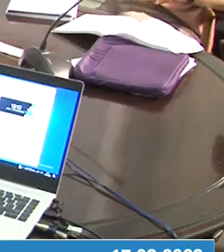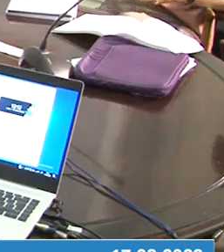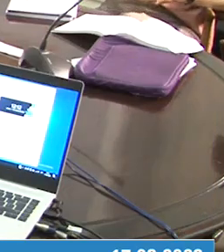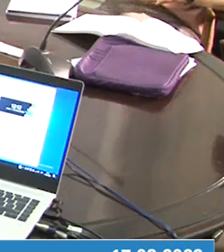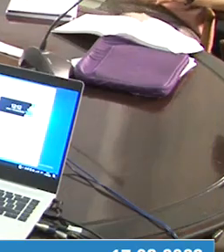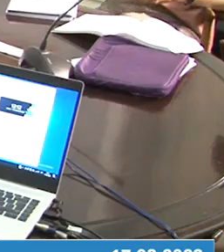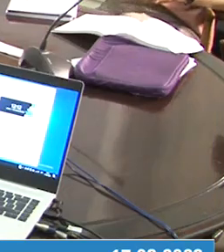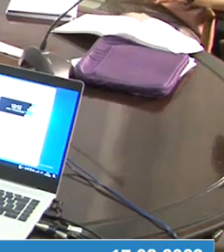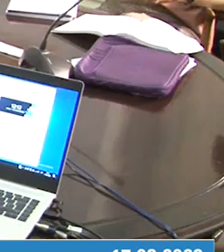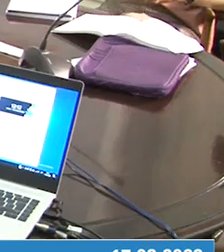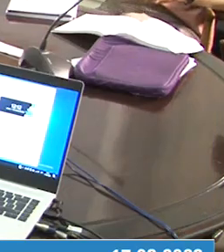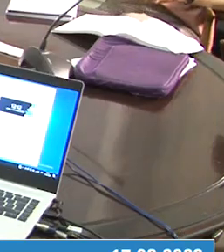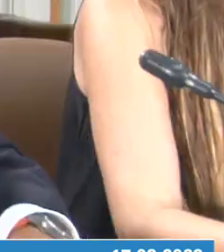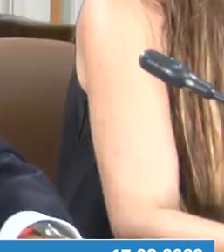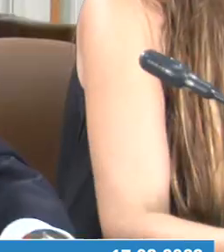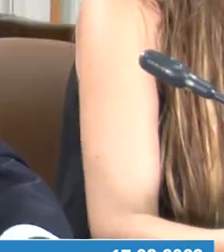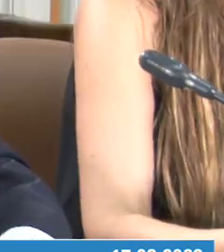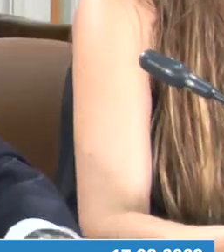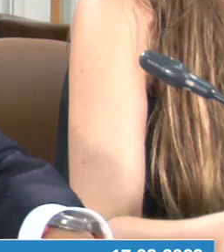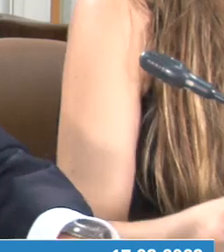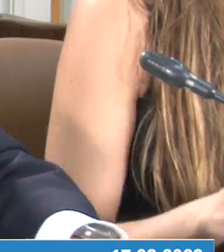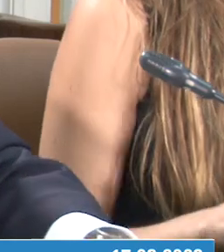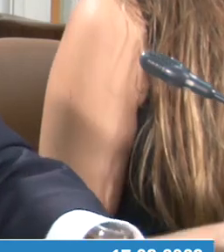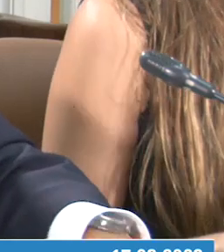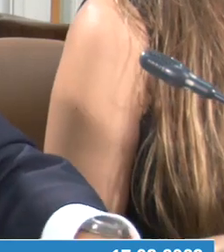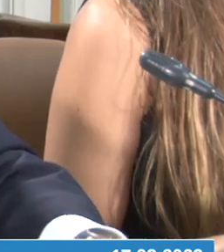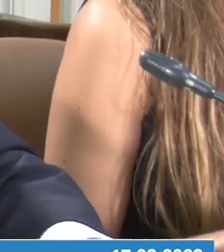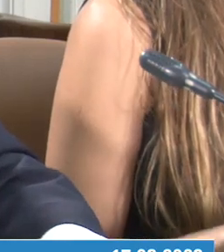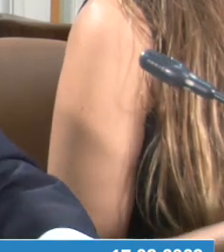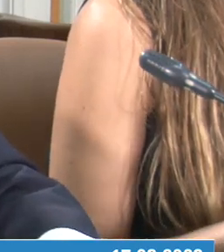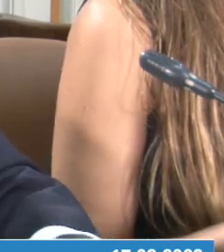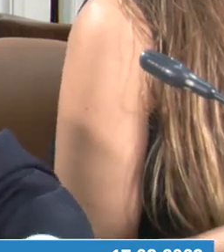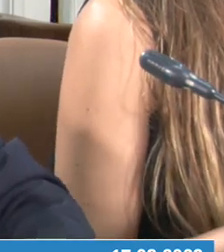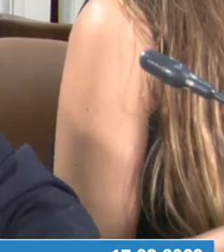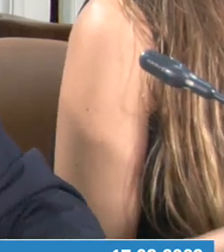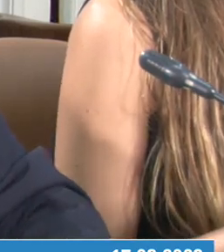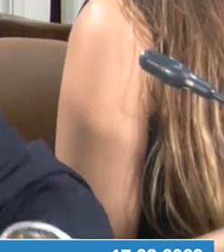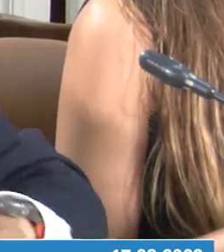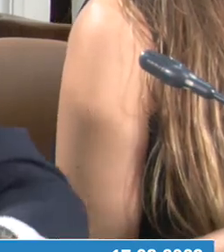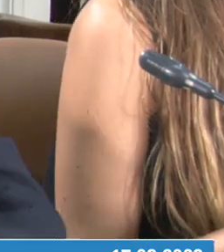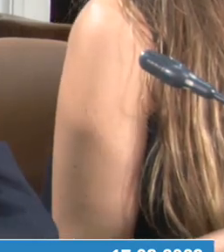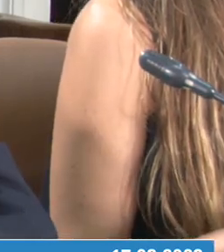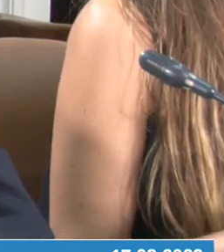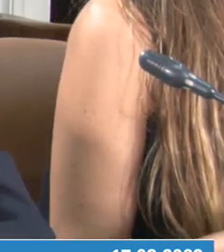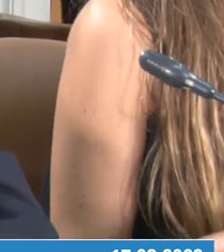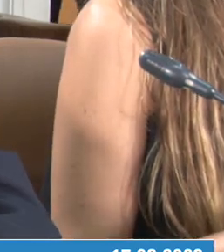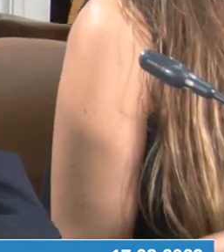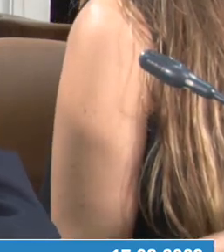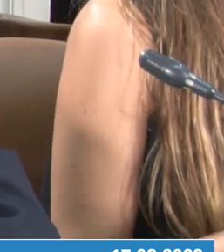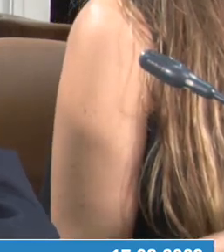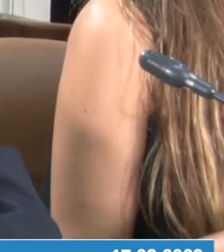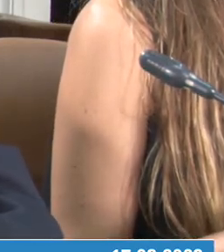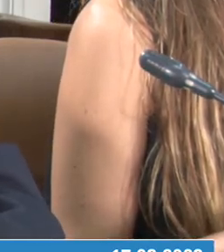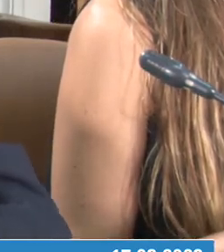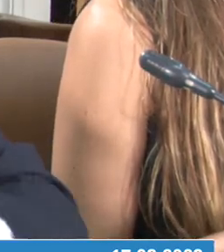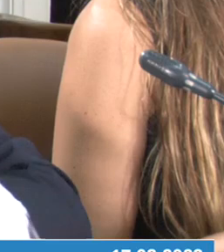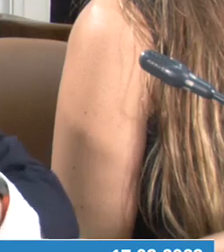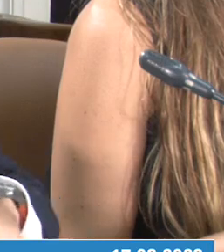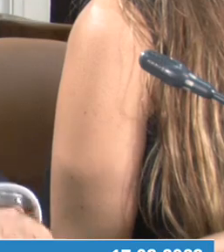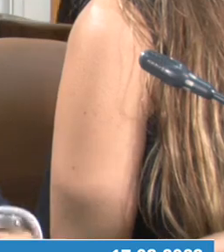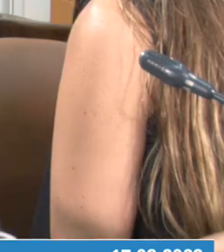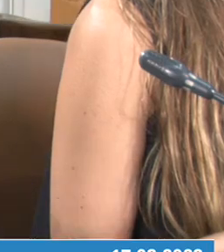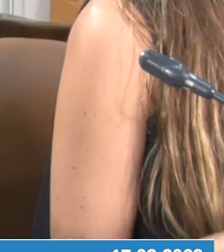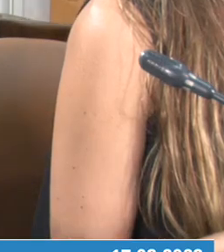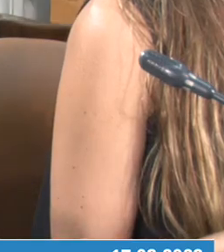profesora Zúñiga. Muy, muy ilustrativa su presentación. La seguimos con mucho interés. Se escuchó muy bien. Así es que gracias a